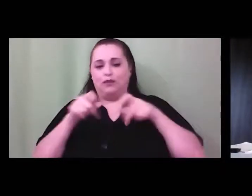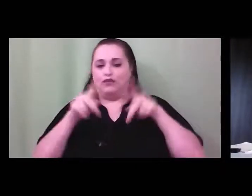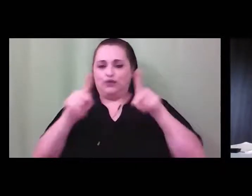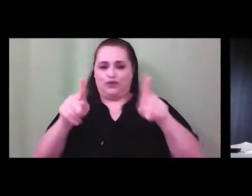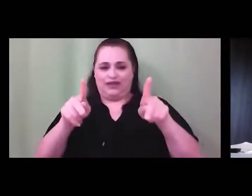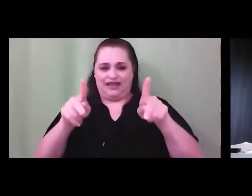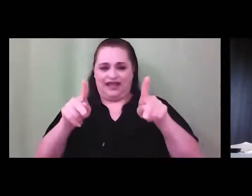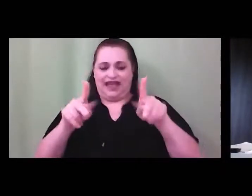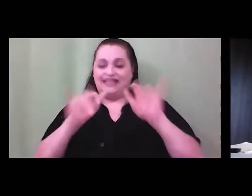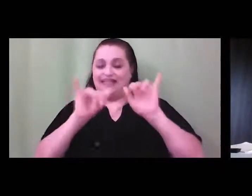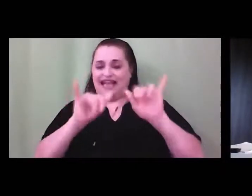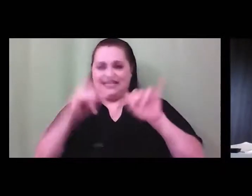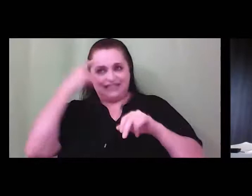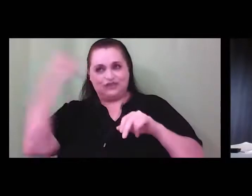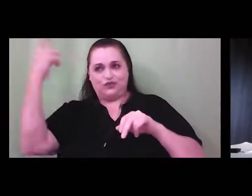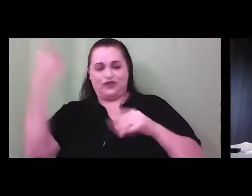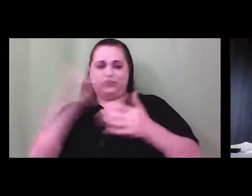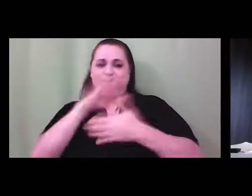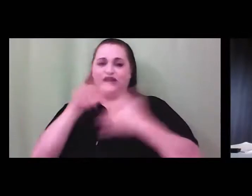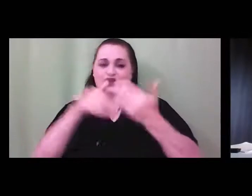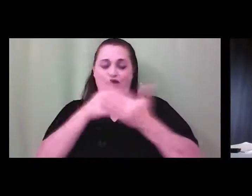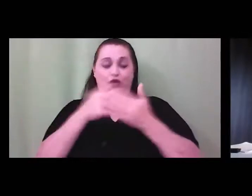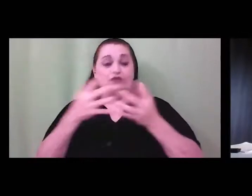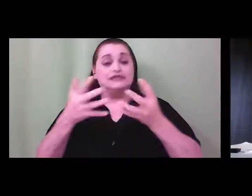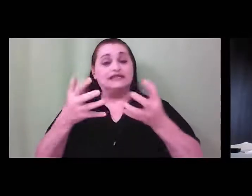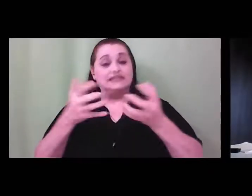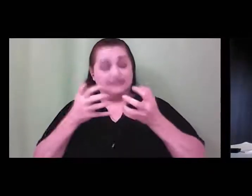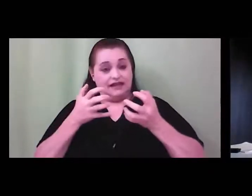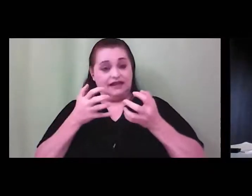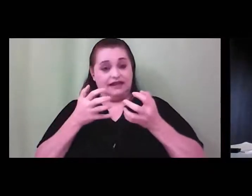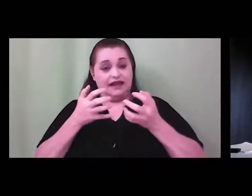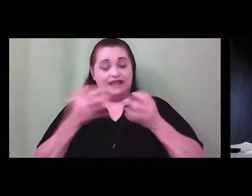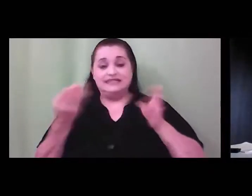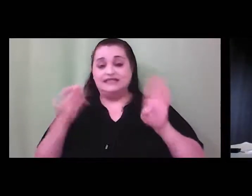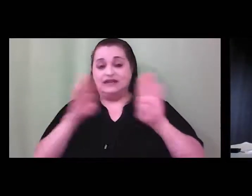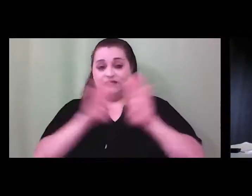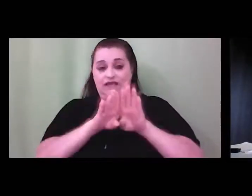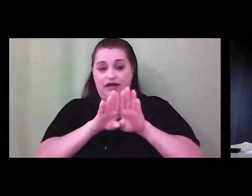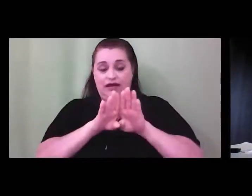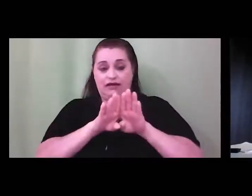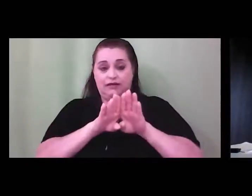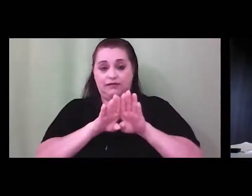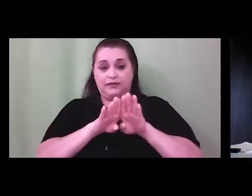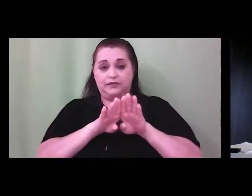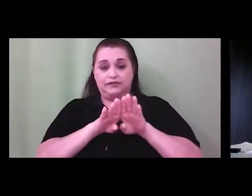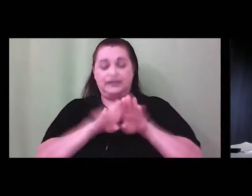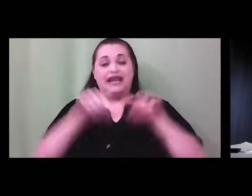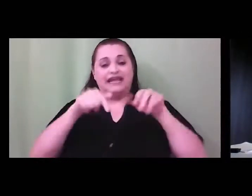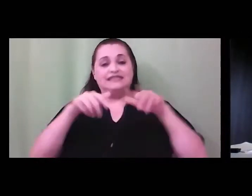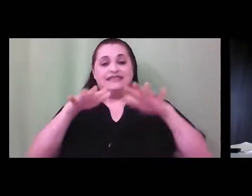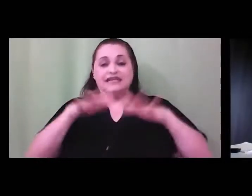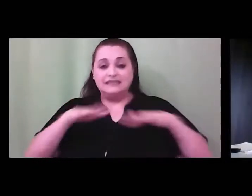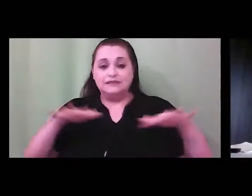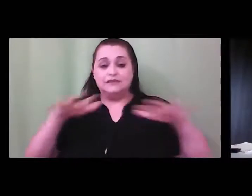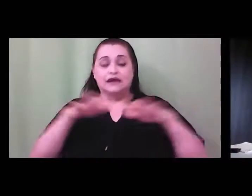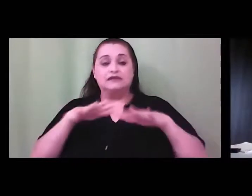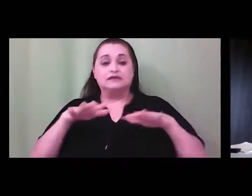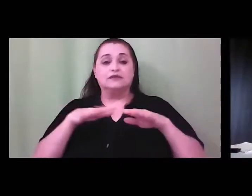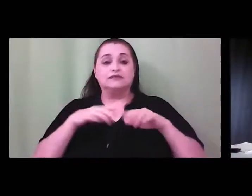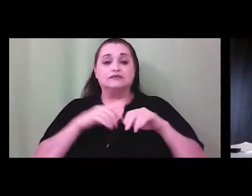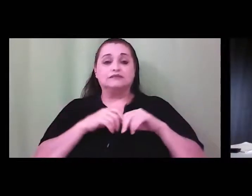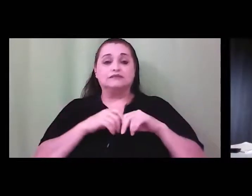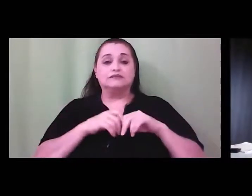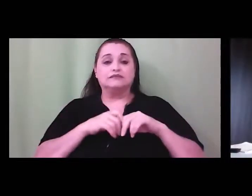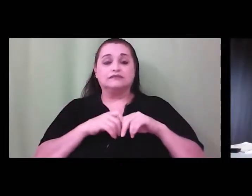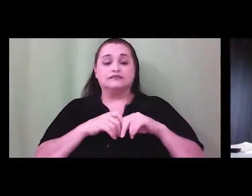que ese es el sueño de todos. Quisiera cerrar este espacio,